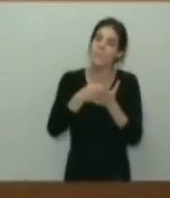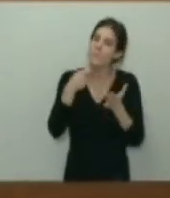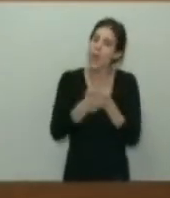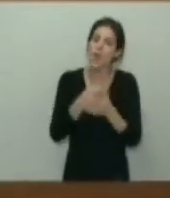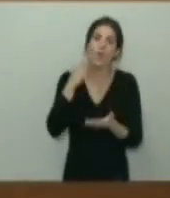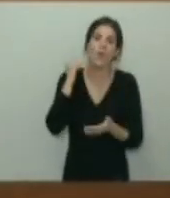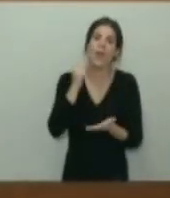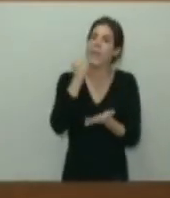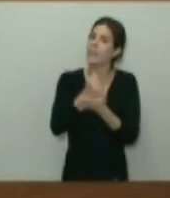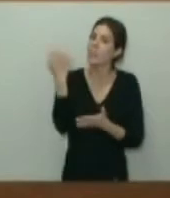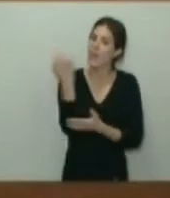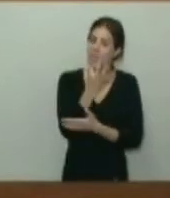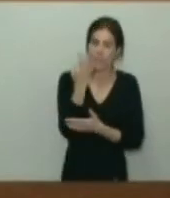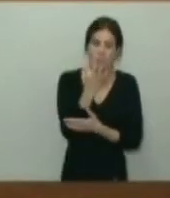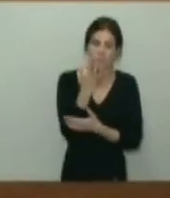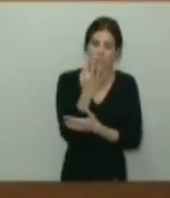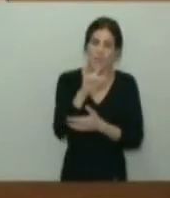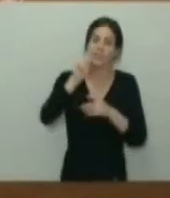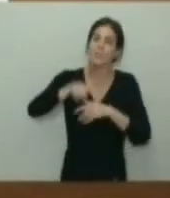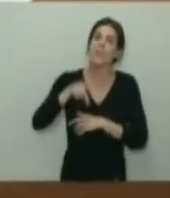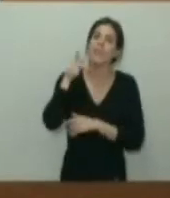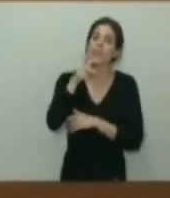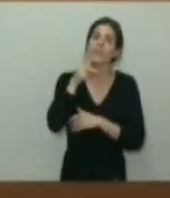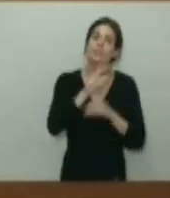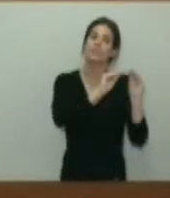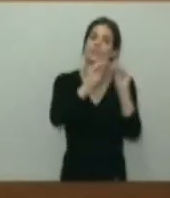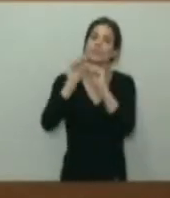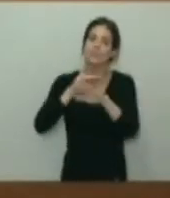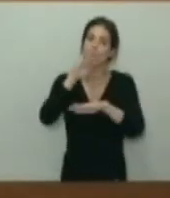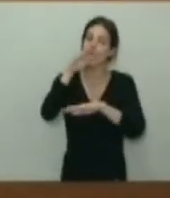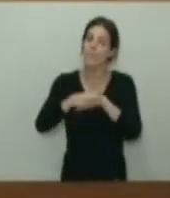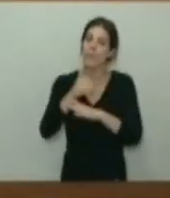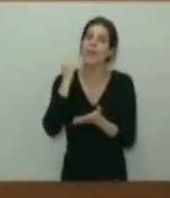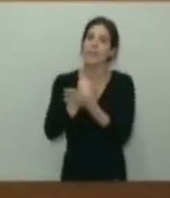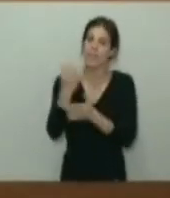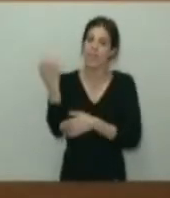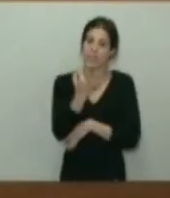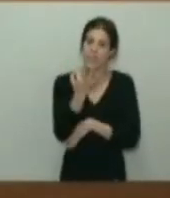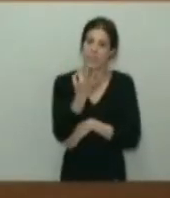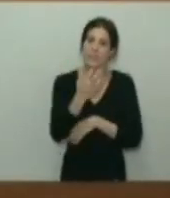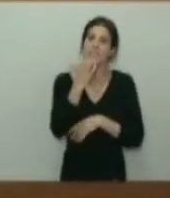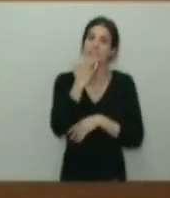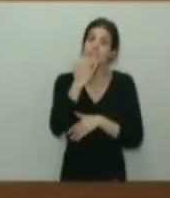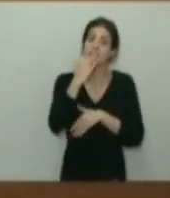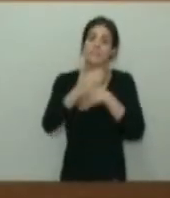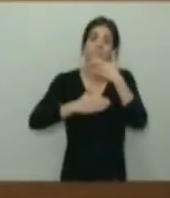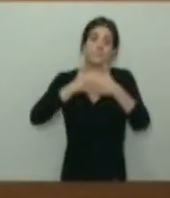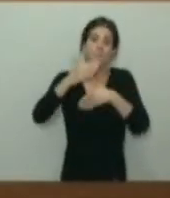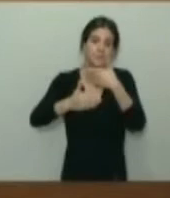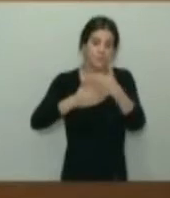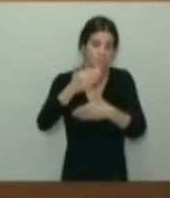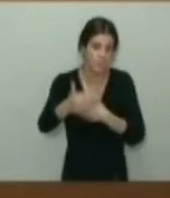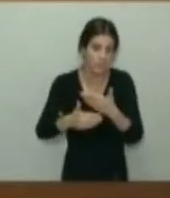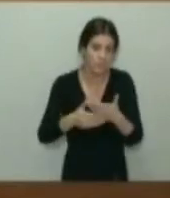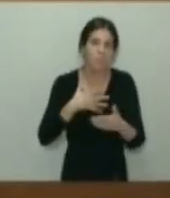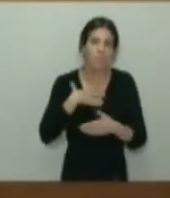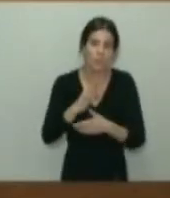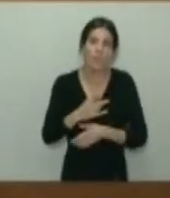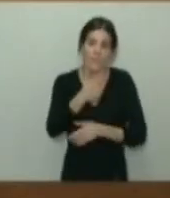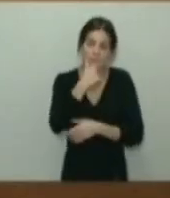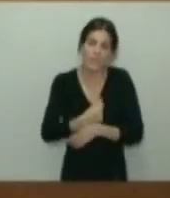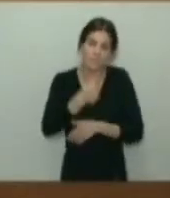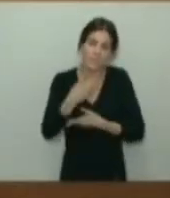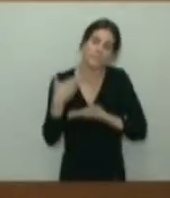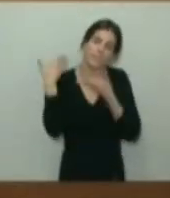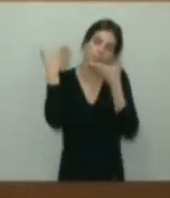cumplimiento efectivo de sus derechos. Consideramos que avanzar en esa línea puede ser una ayuda para dignificar la figura del contratista y,